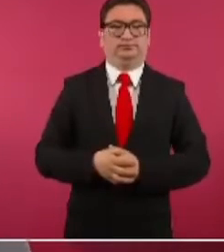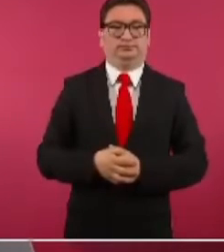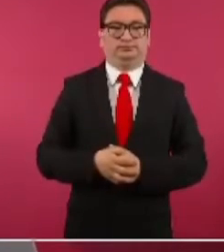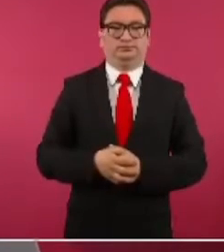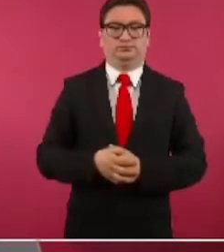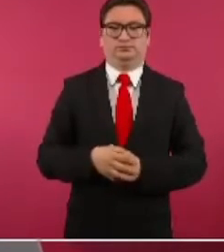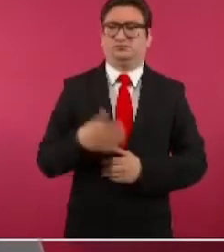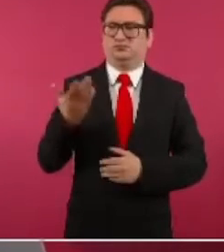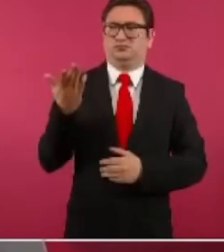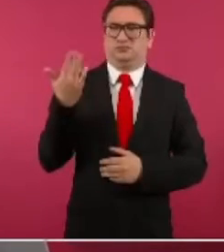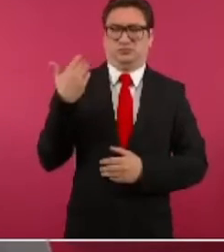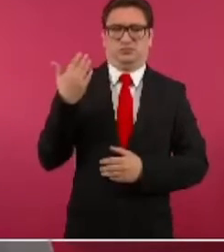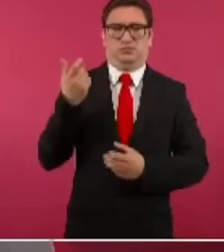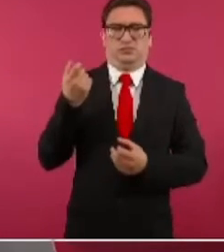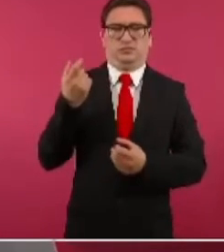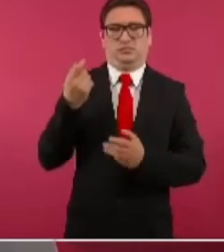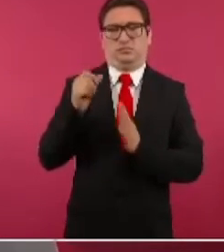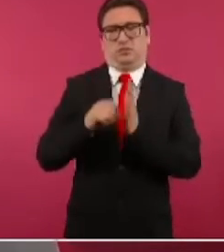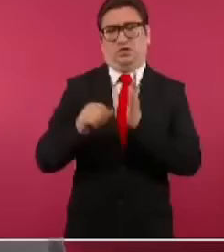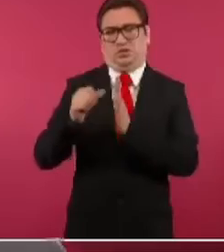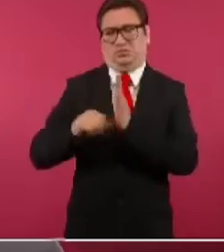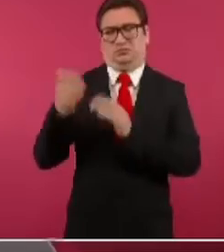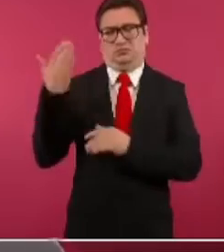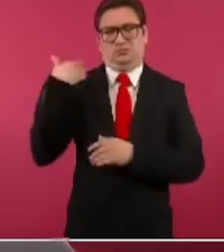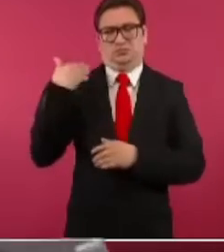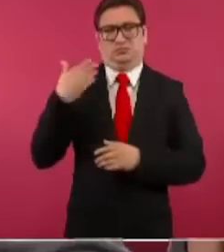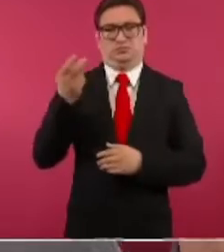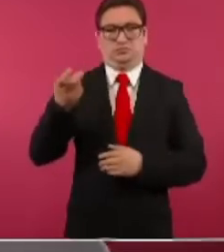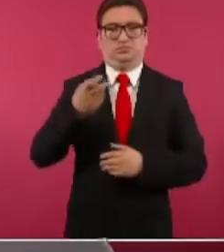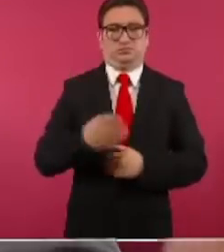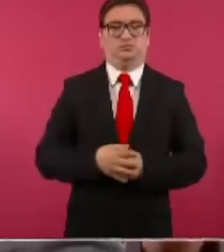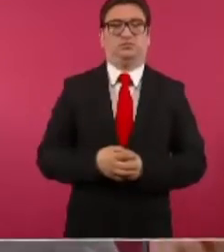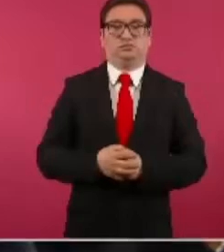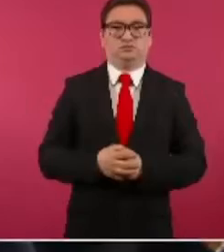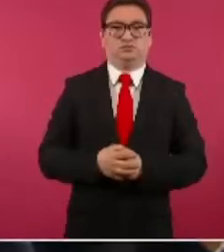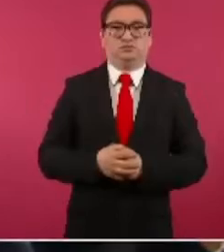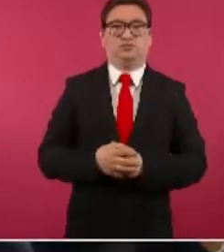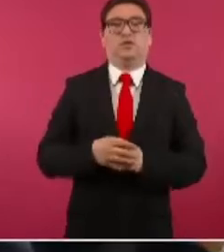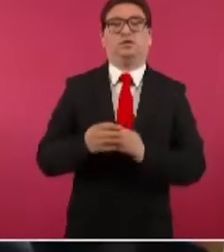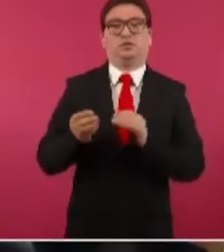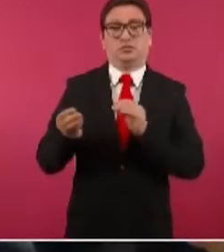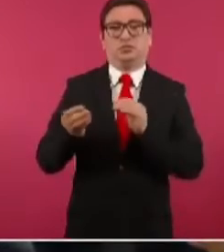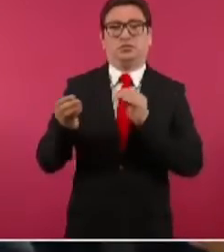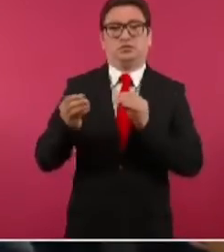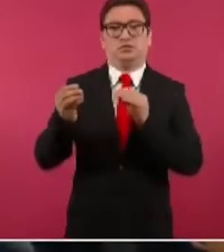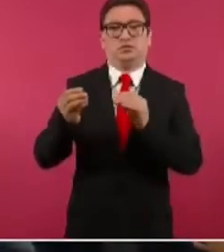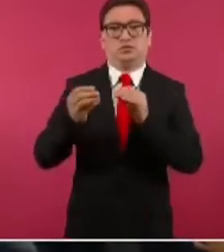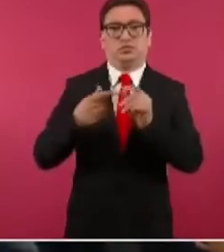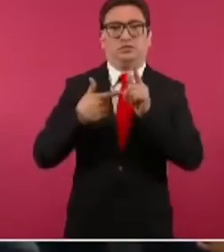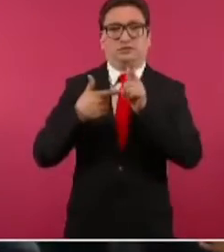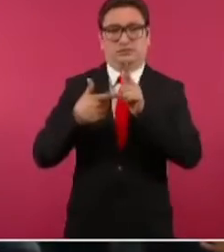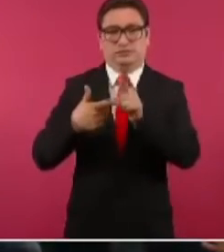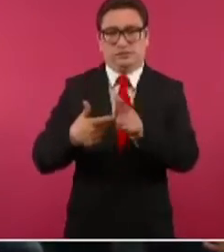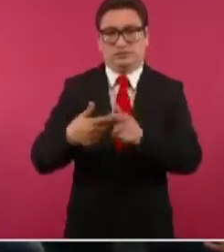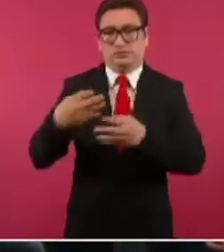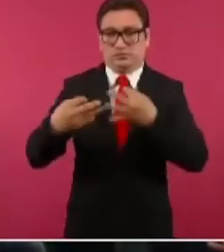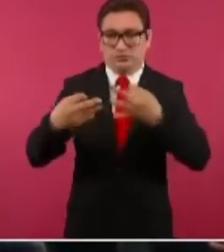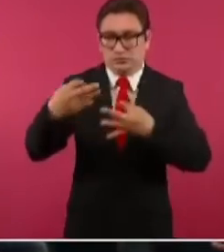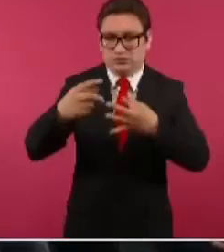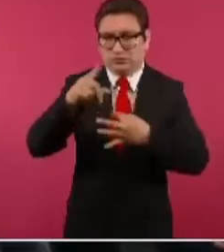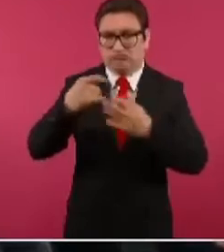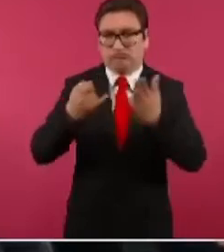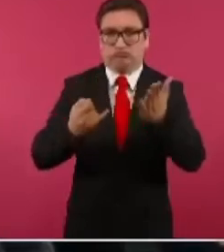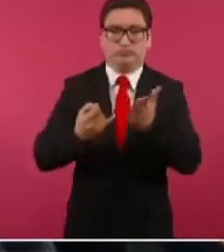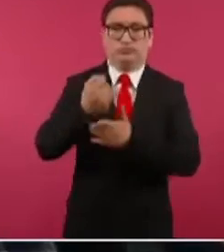hace algunos meses y estaba todavía en litigio, pero tomaron una buena